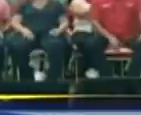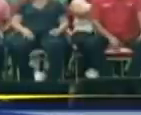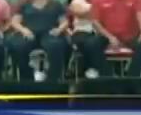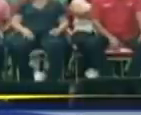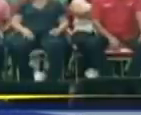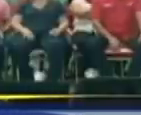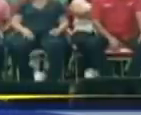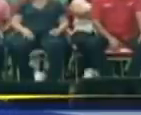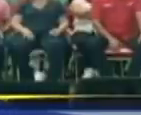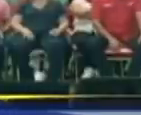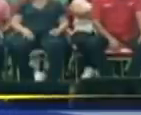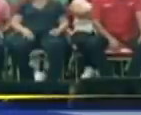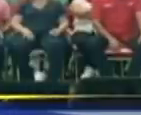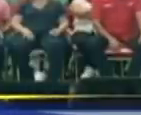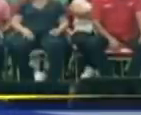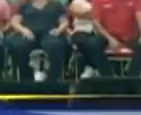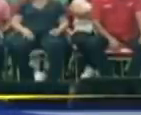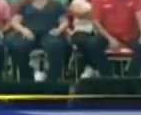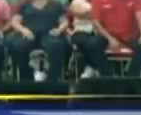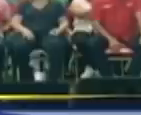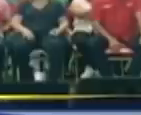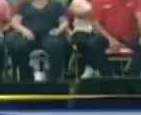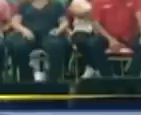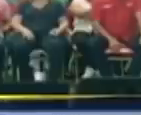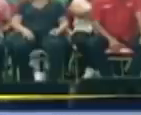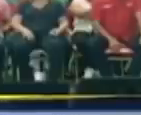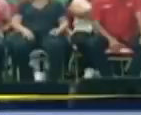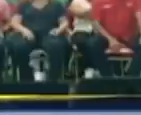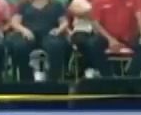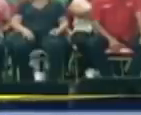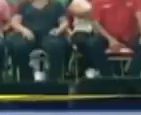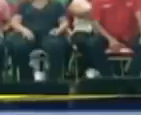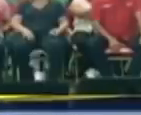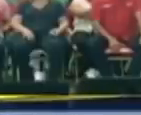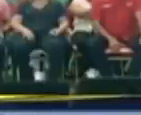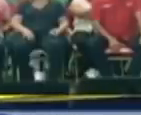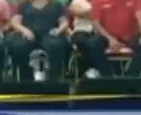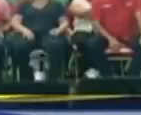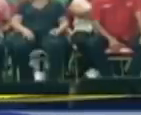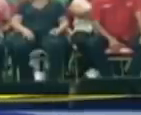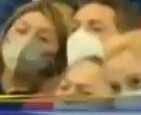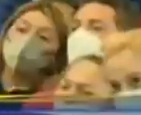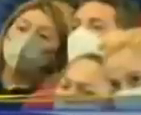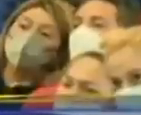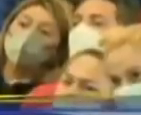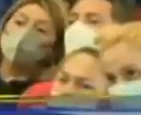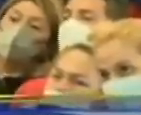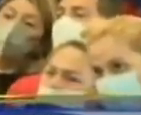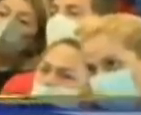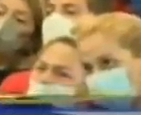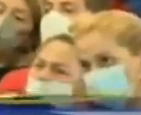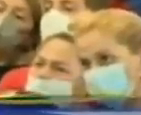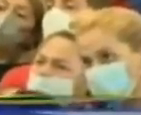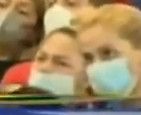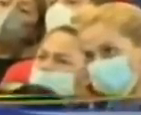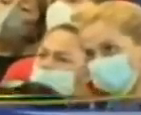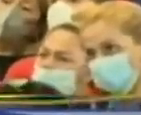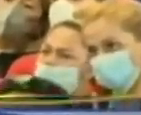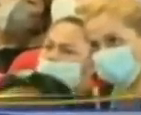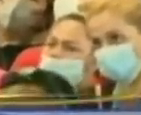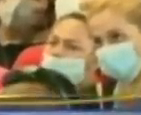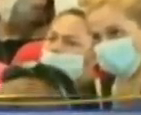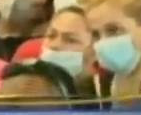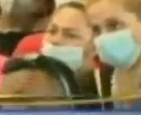política. ¿A quién entregarle las riendas del Estado que es